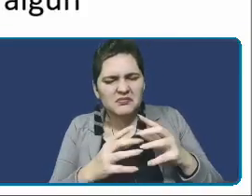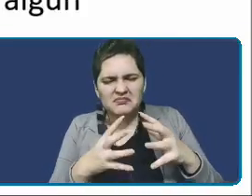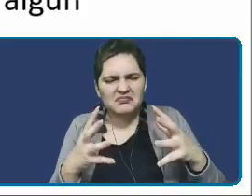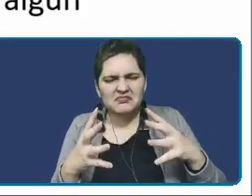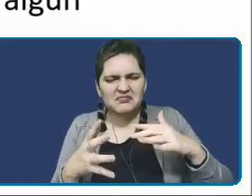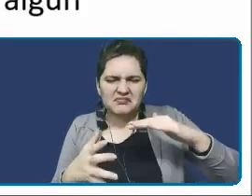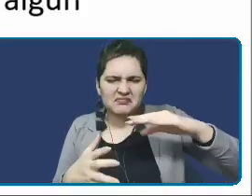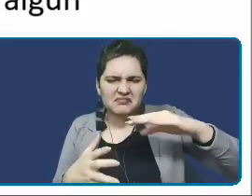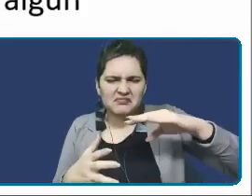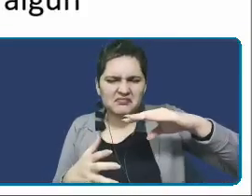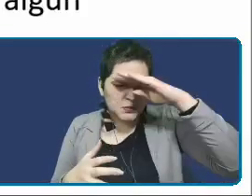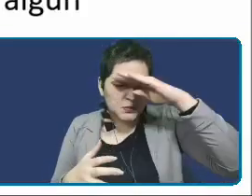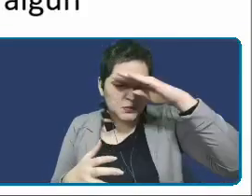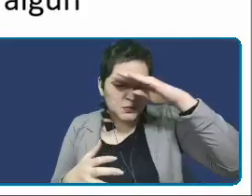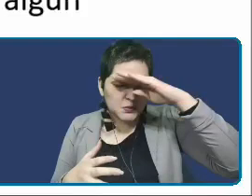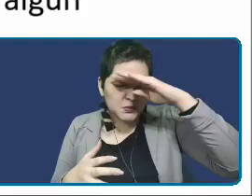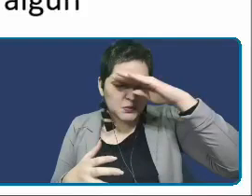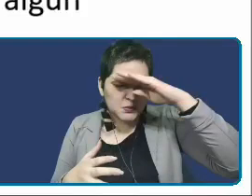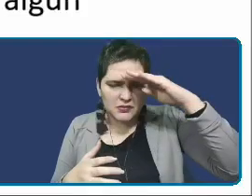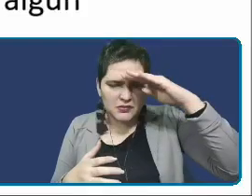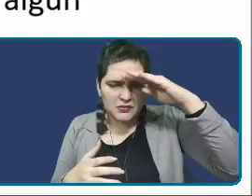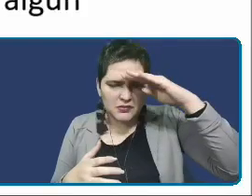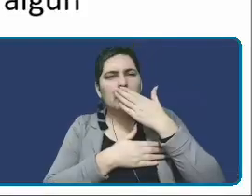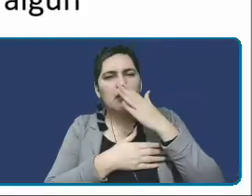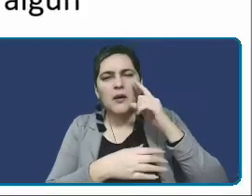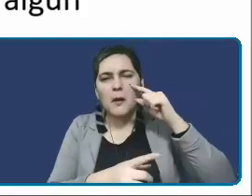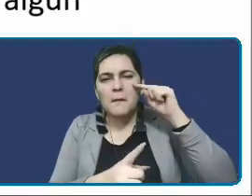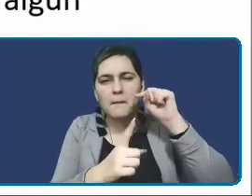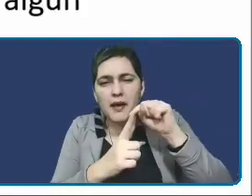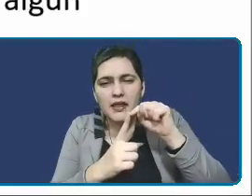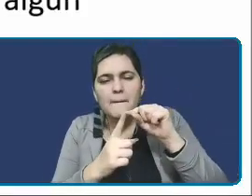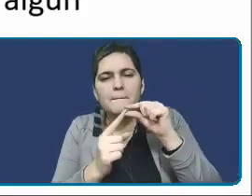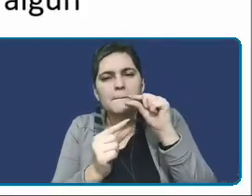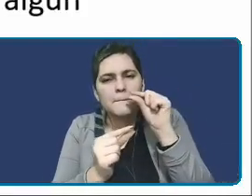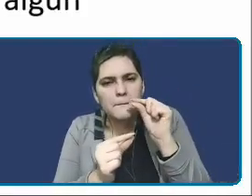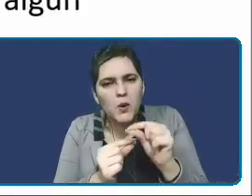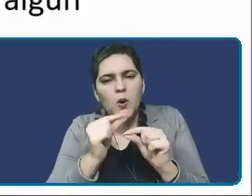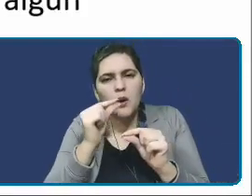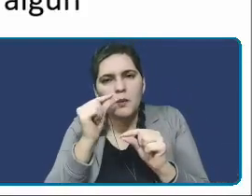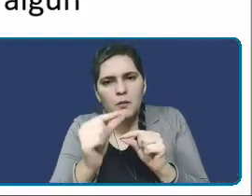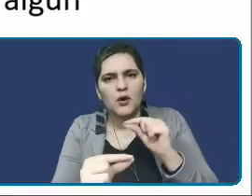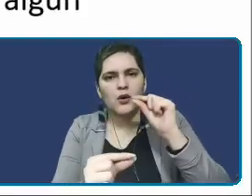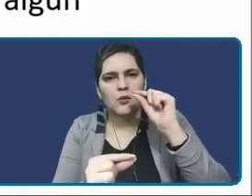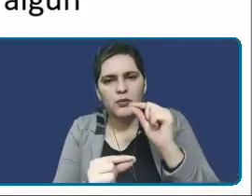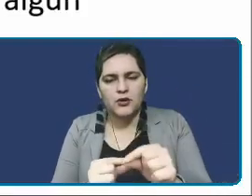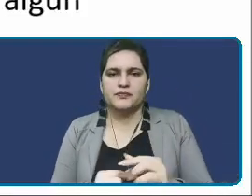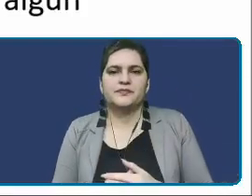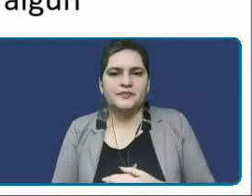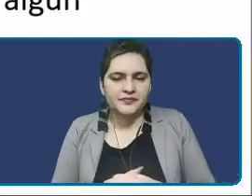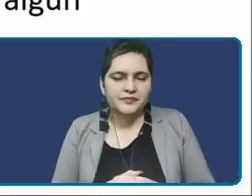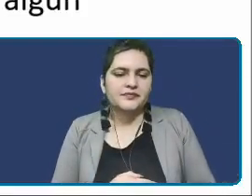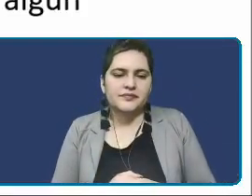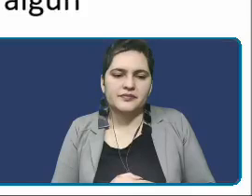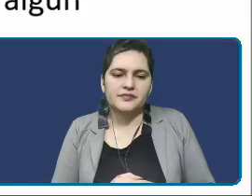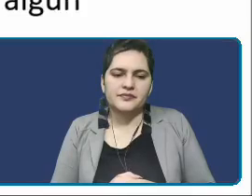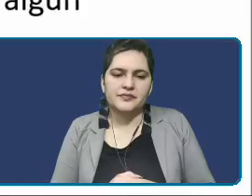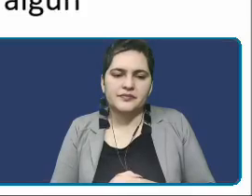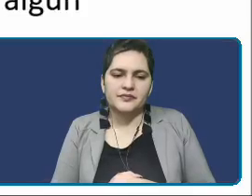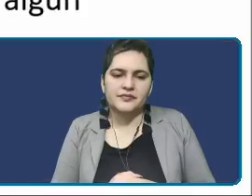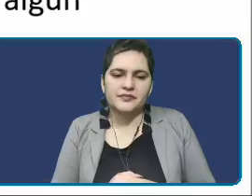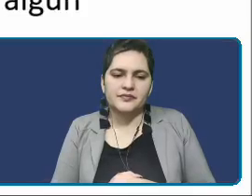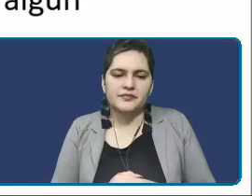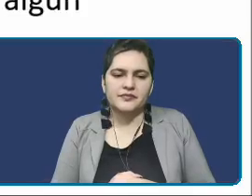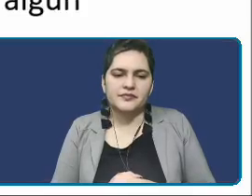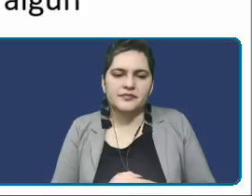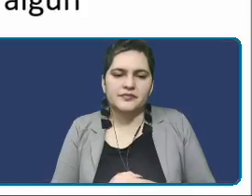retroceder, ¿no es cierto? Entonces, las metas son pequeñas. Y esto también es como